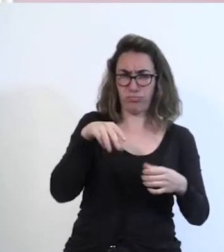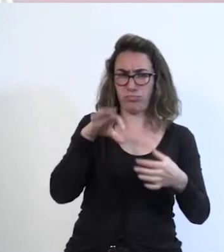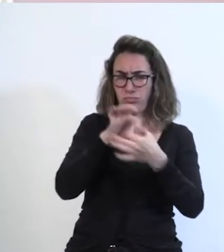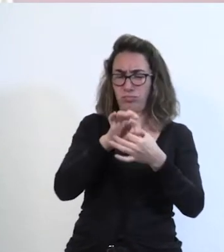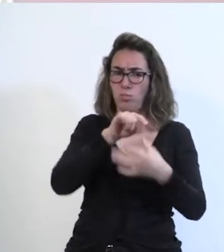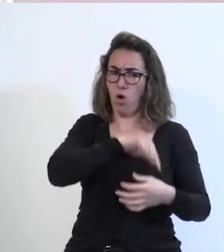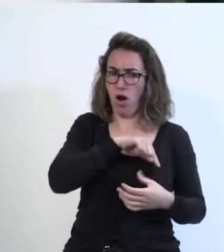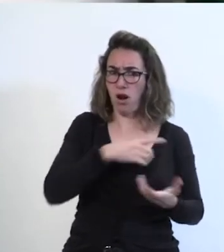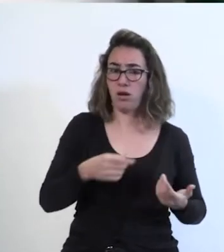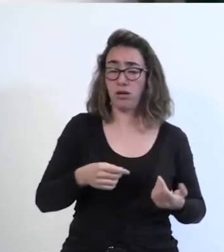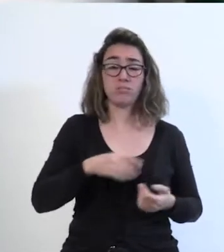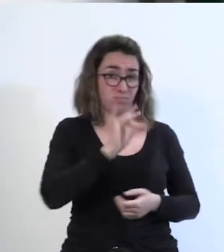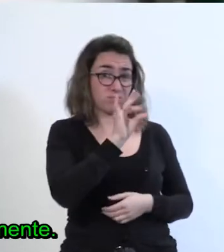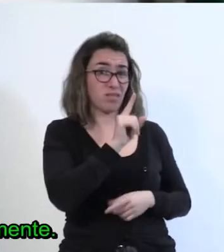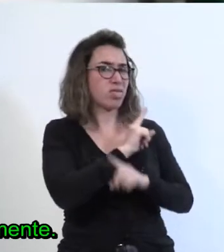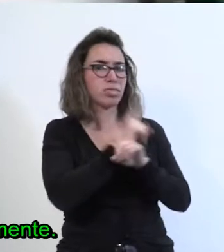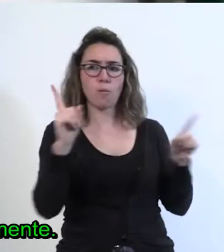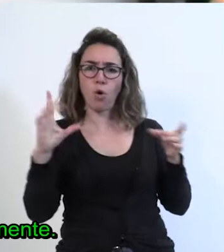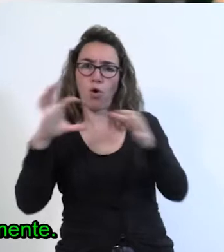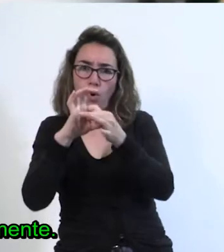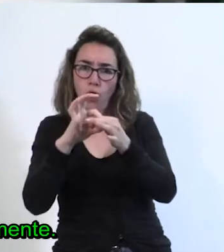Y tampoco de justicia,